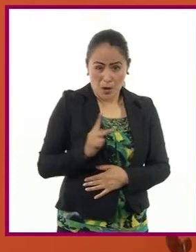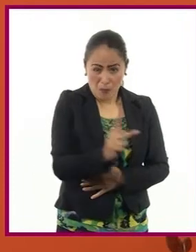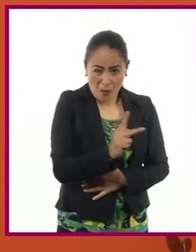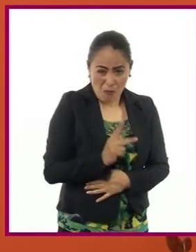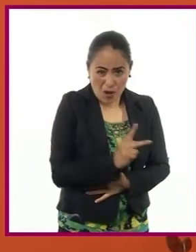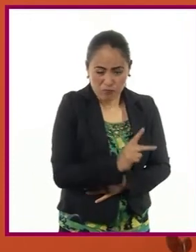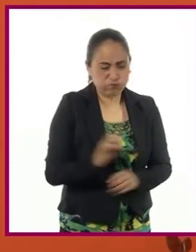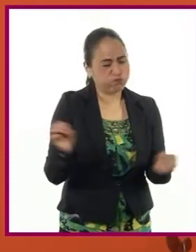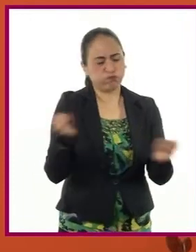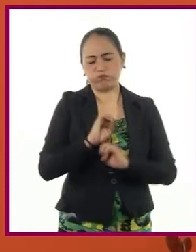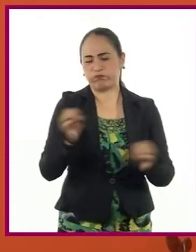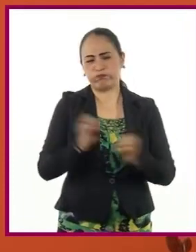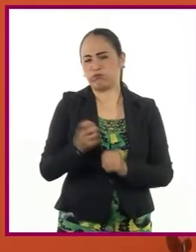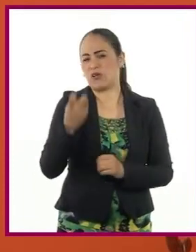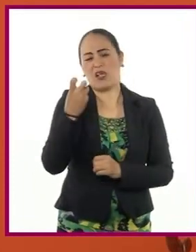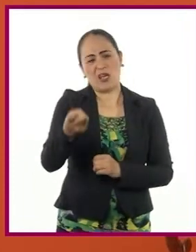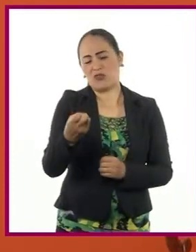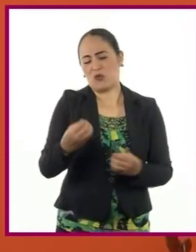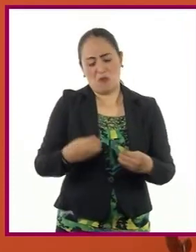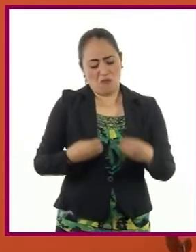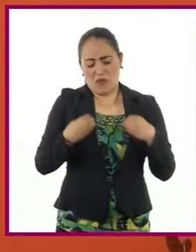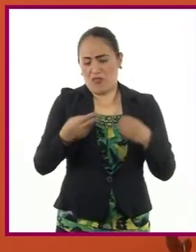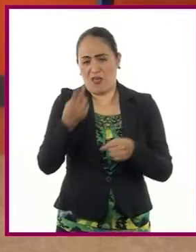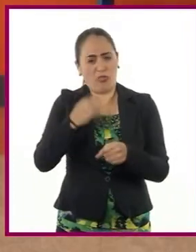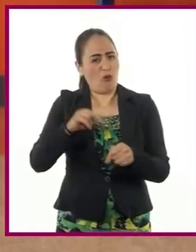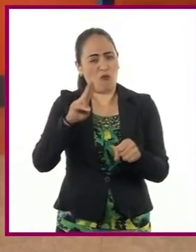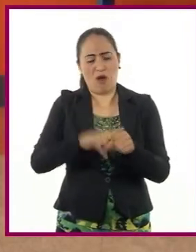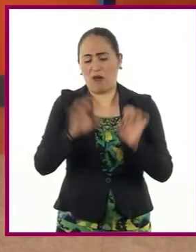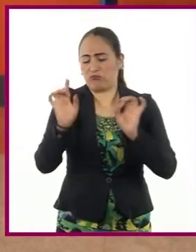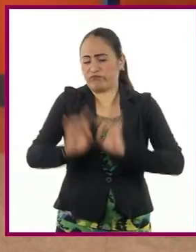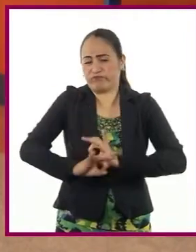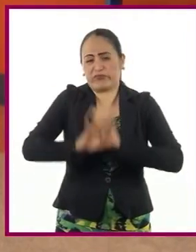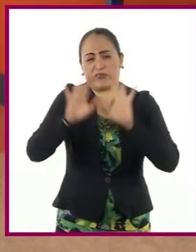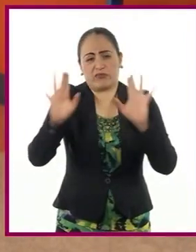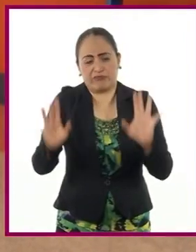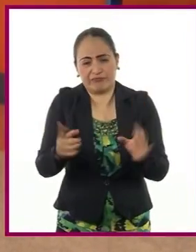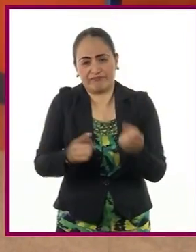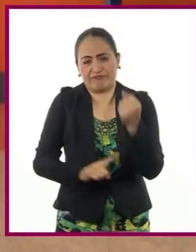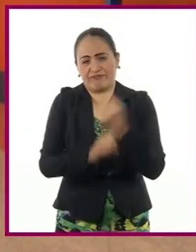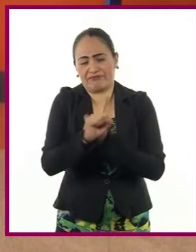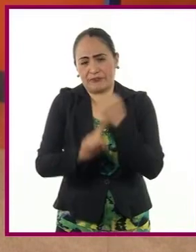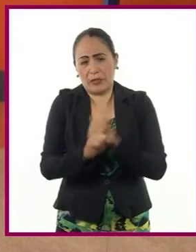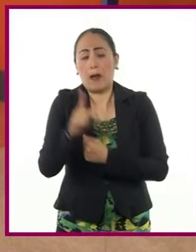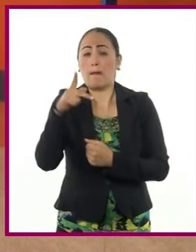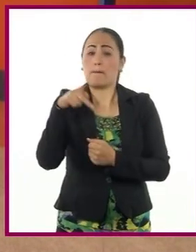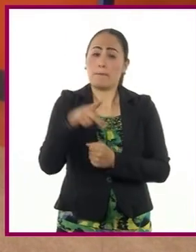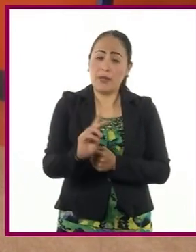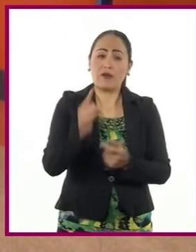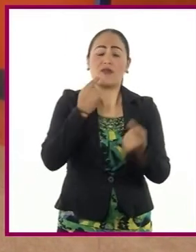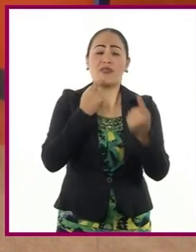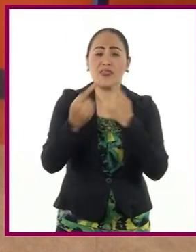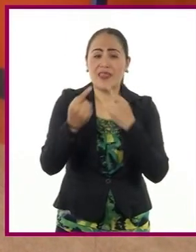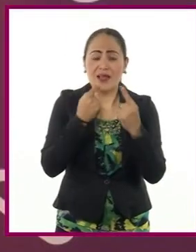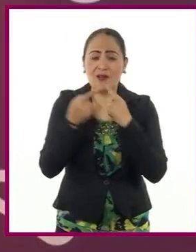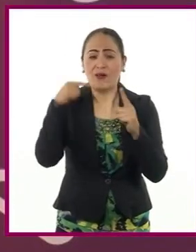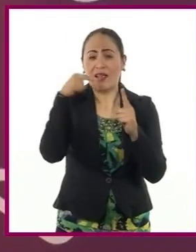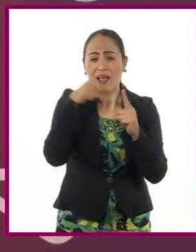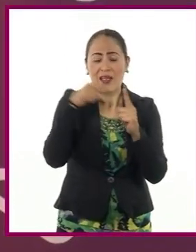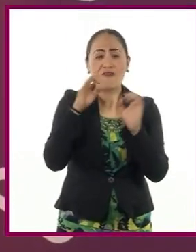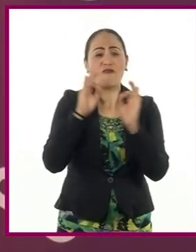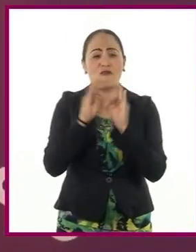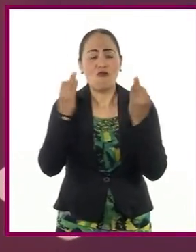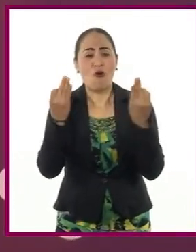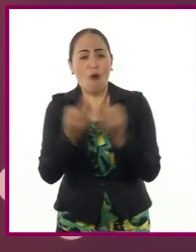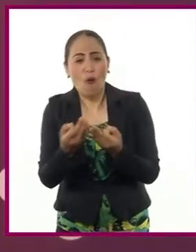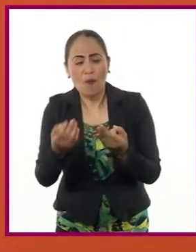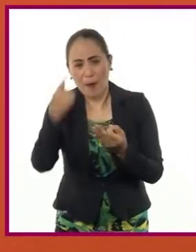que entender que esto es parte de nuestra vida cotidiana. El diálogo es una estrategia fundamental para la solución de los conflictos